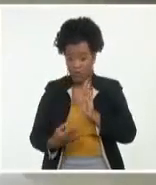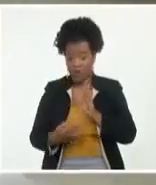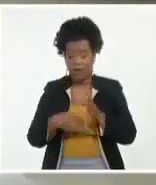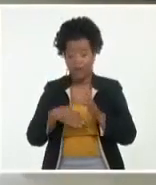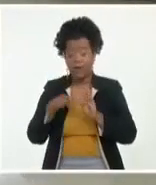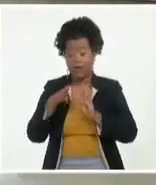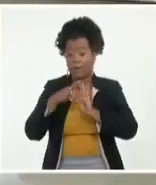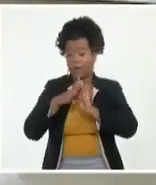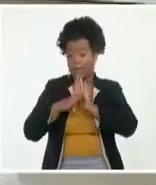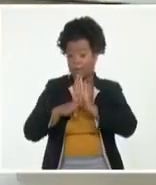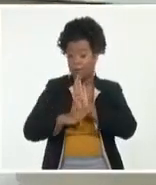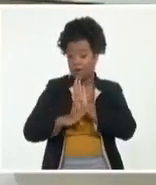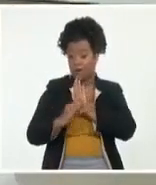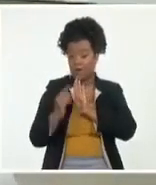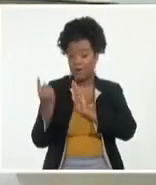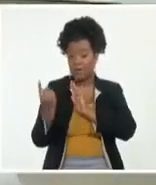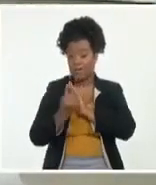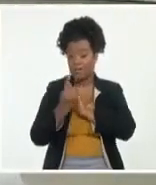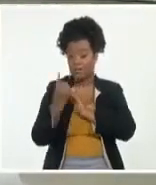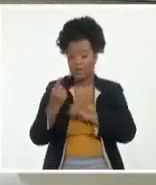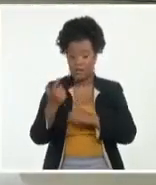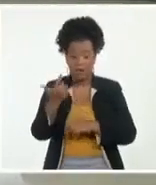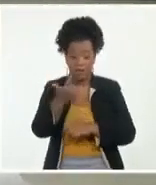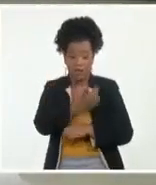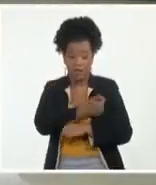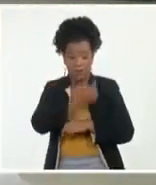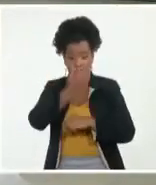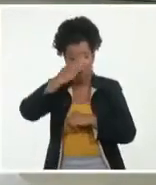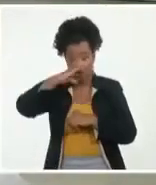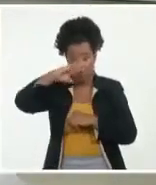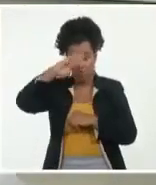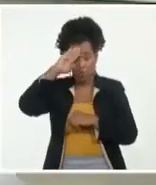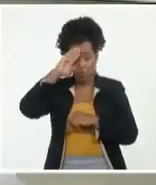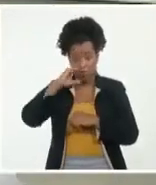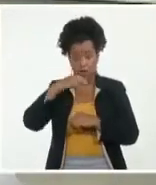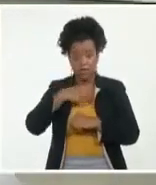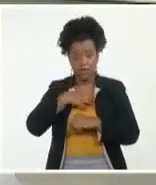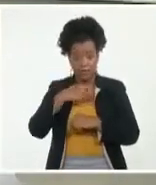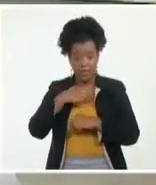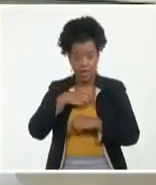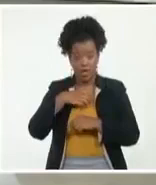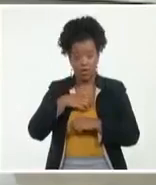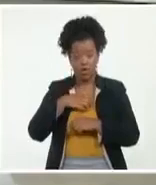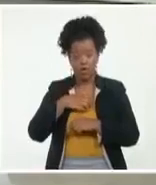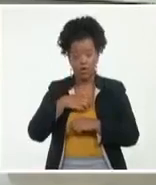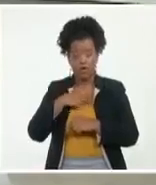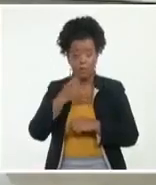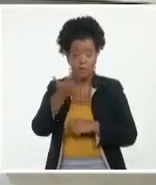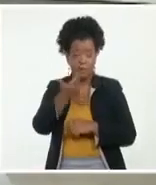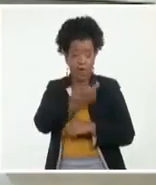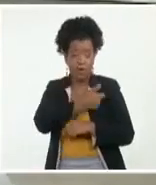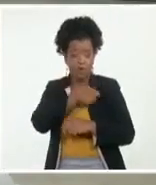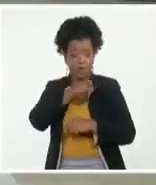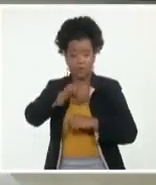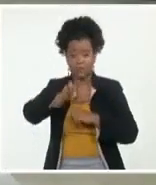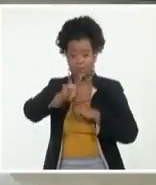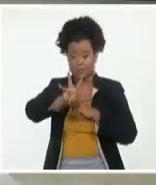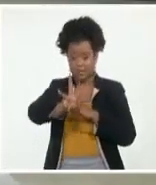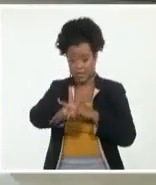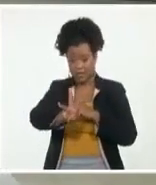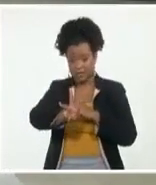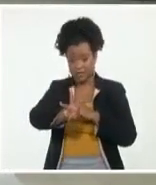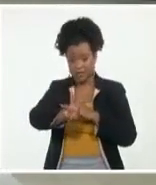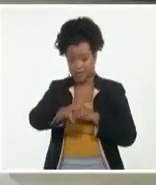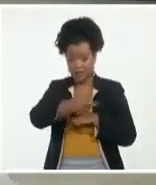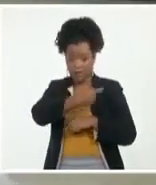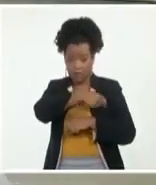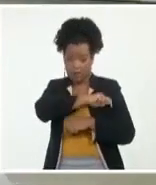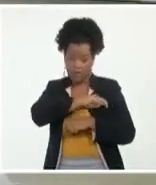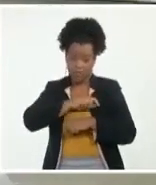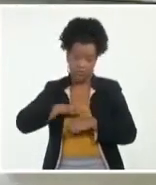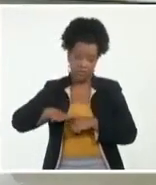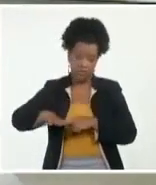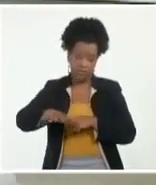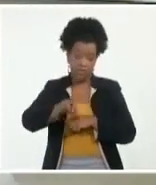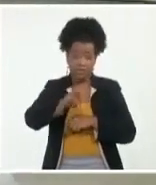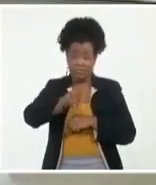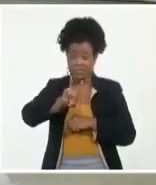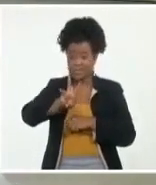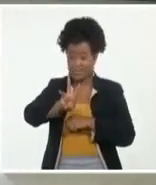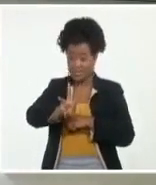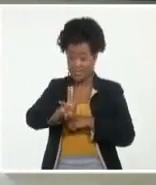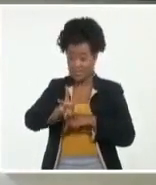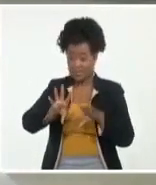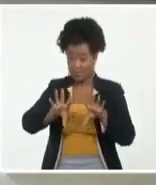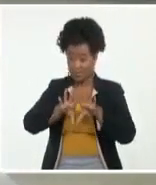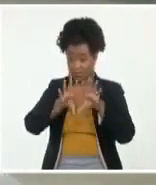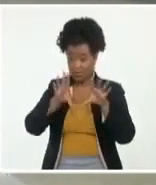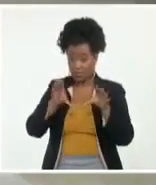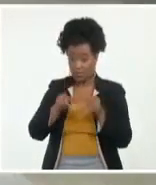Nacional de Inmunización de Cuba hay 13 vacunas que se le ponen a nuestra población, fundamentalmente pediátrica,